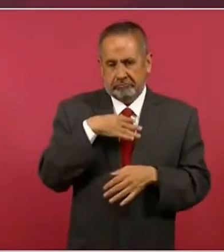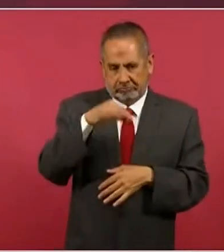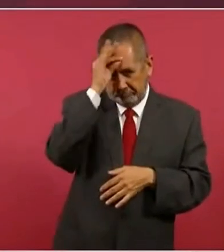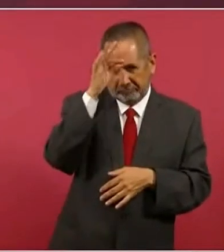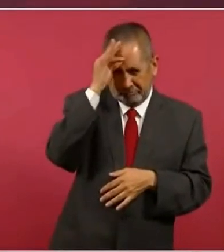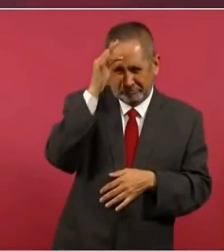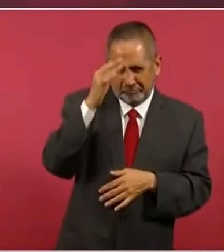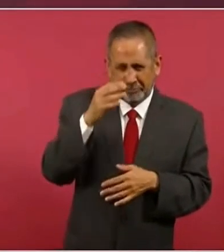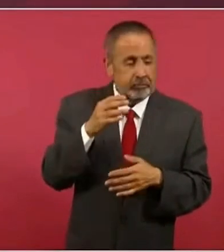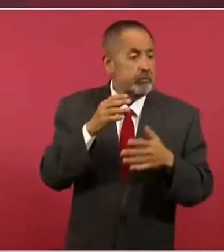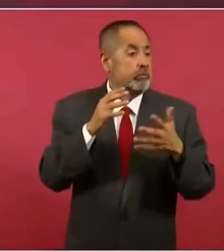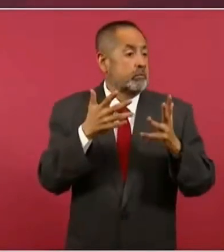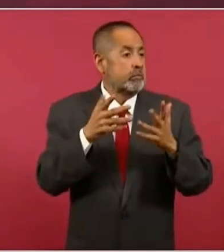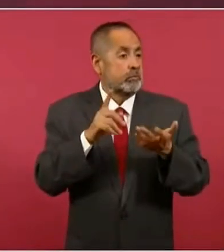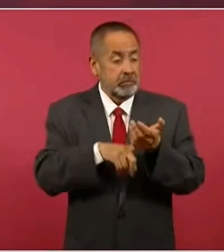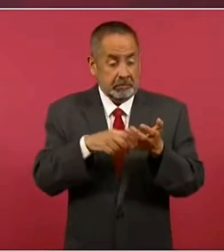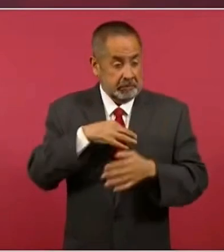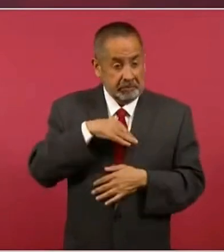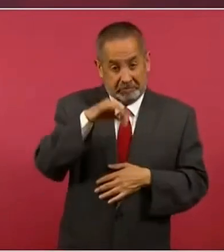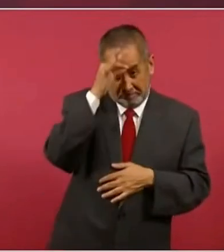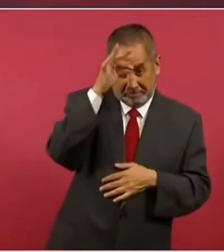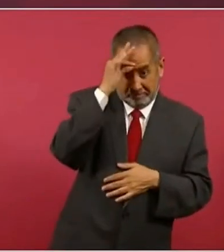y a los tontos